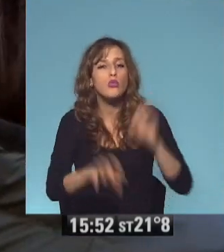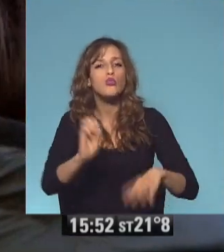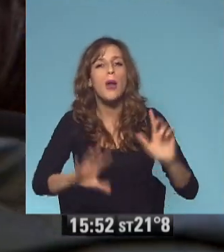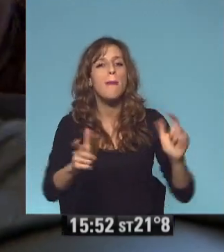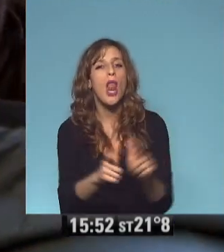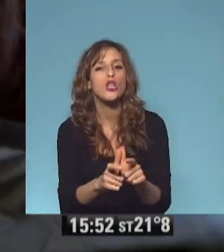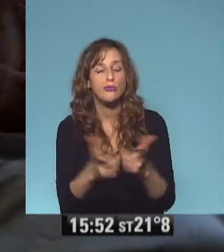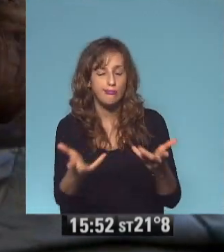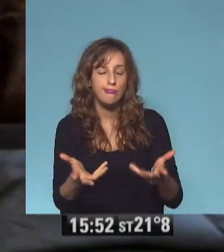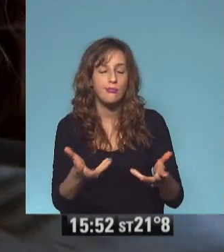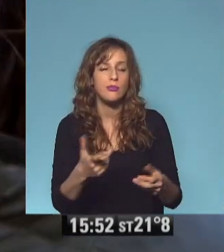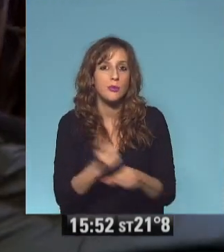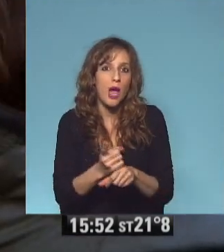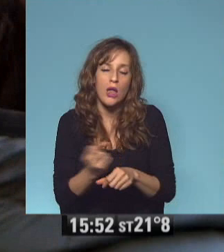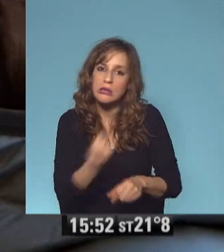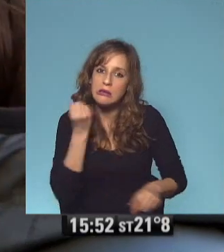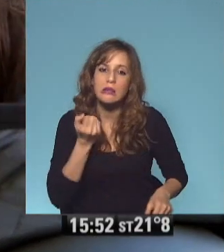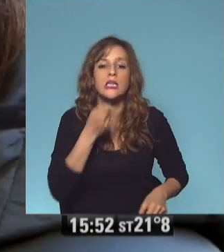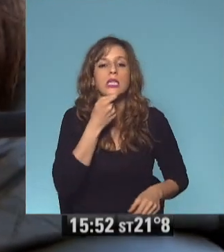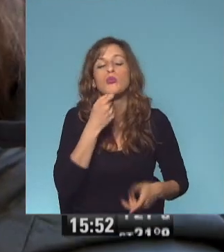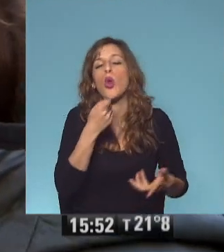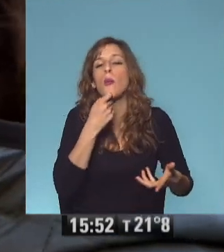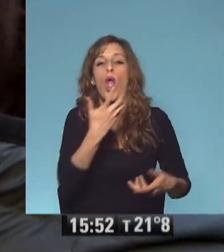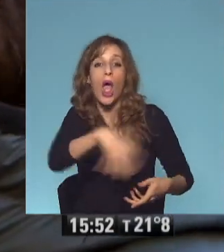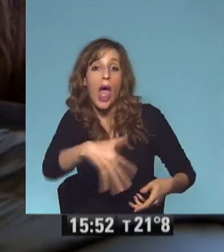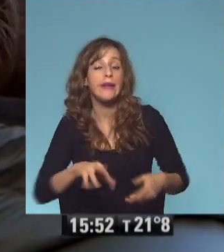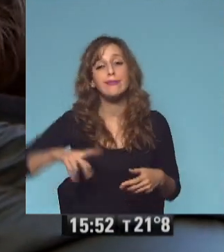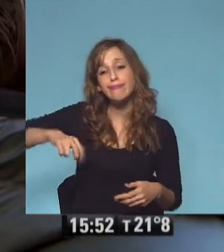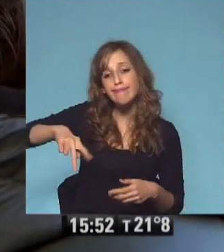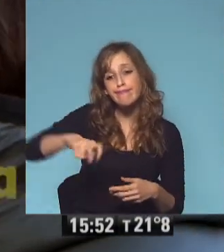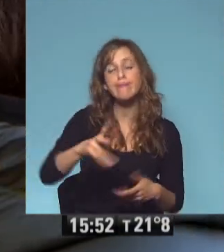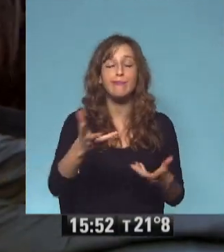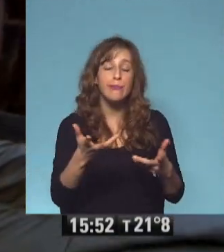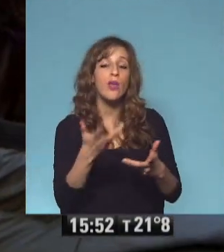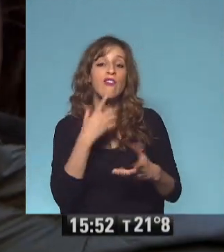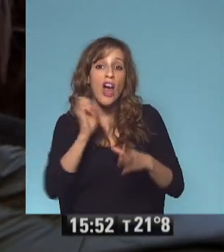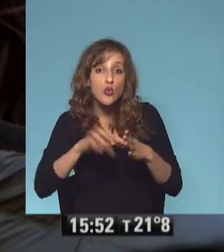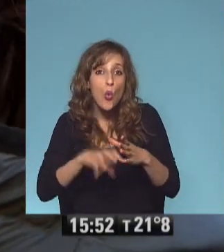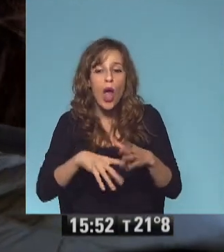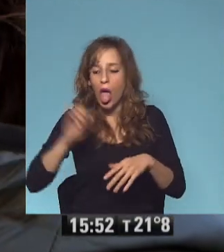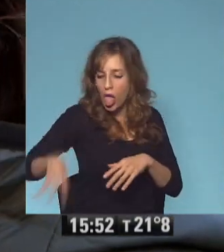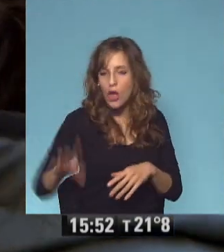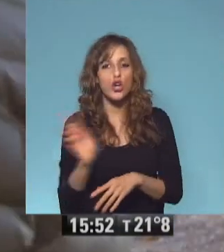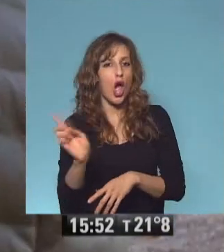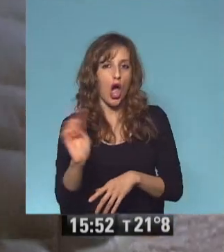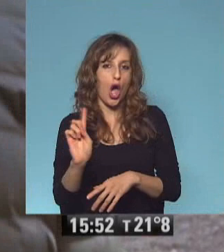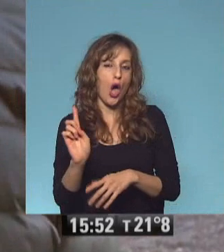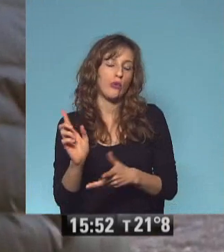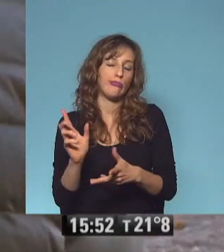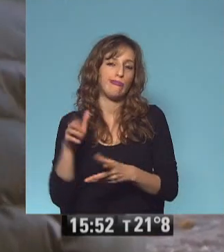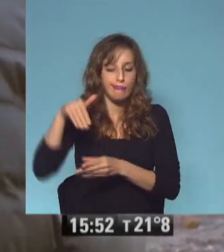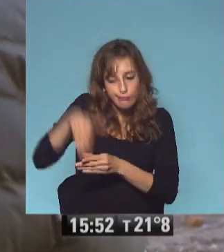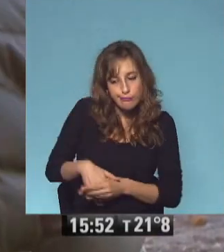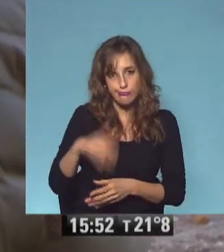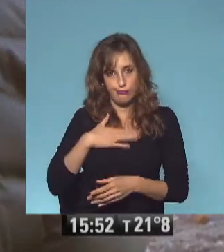salimos a la calle O a la montaña o el mar Tener la basura de vuelta Para casa con nosotros En segundo lugar Tal vez reducir el consumo de plásticos En la compra